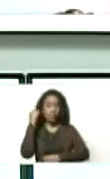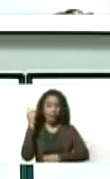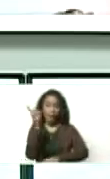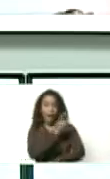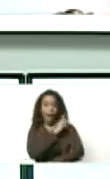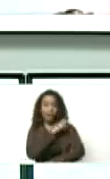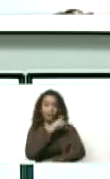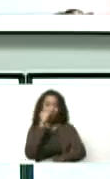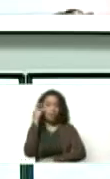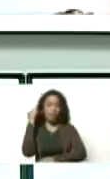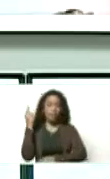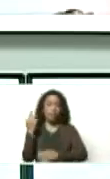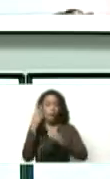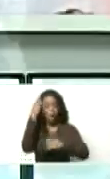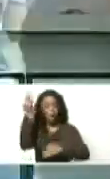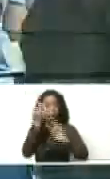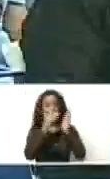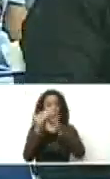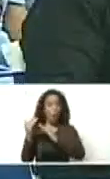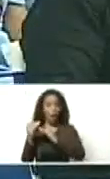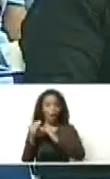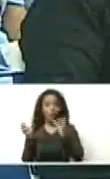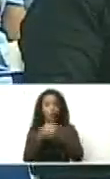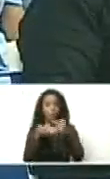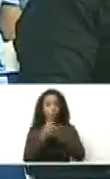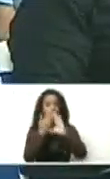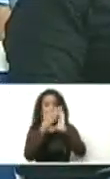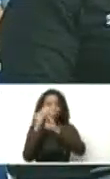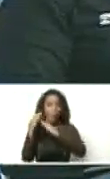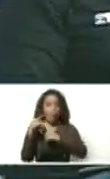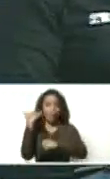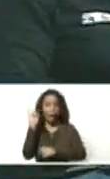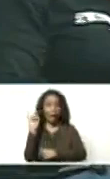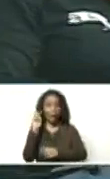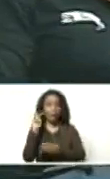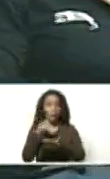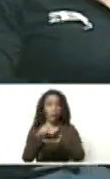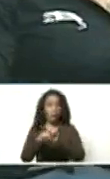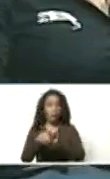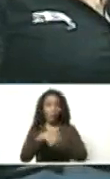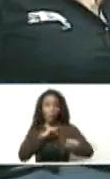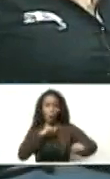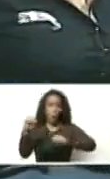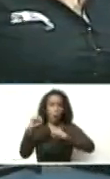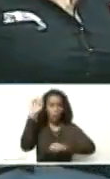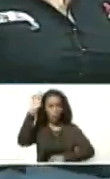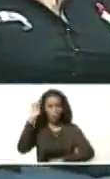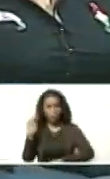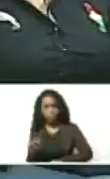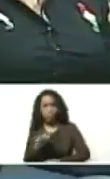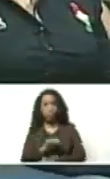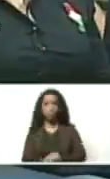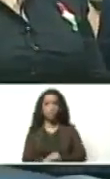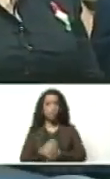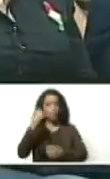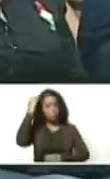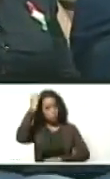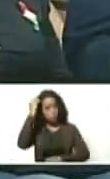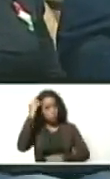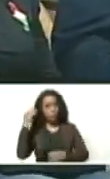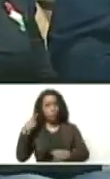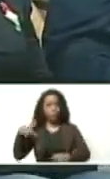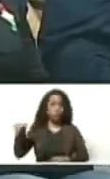y jefes de consejos comunales, de comunas, que están en la candela, en la acción diaria, en la reflexión colectiva,